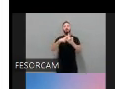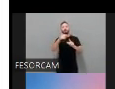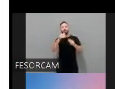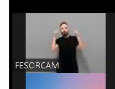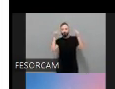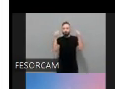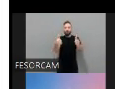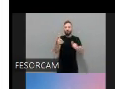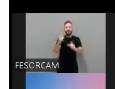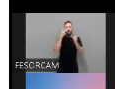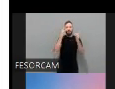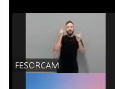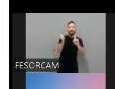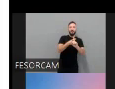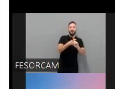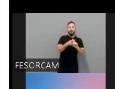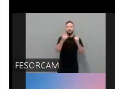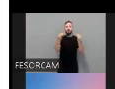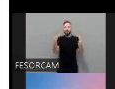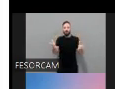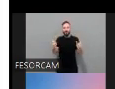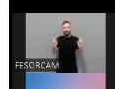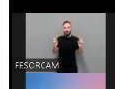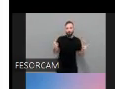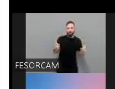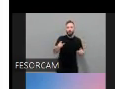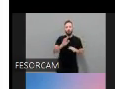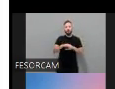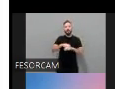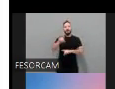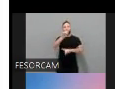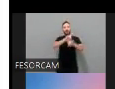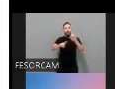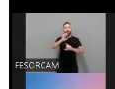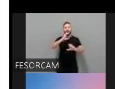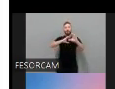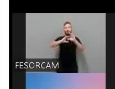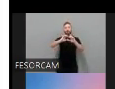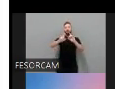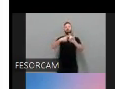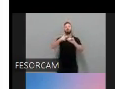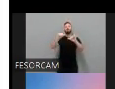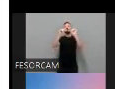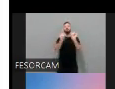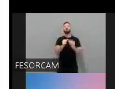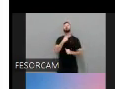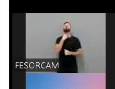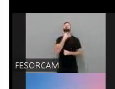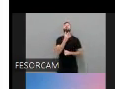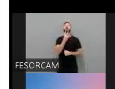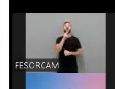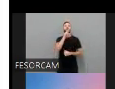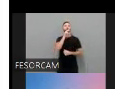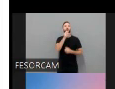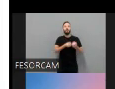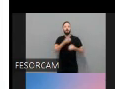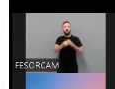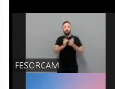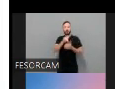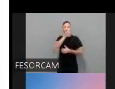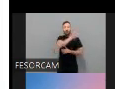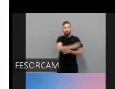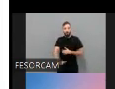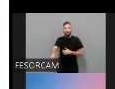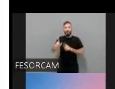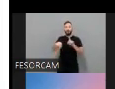detección, evaluación, diagnóstico y tratamiento de todas las alteraciones de la comunicación y de las funciones orales no verbales, tanto en población infantil como en la edad